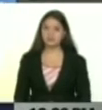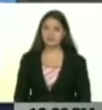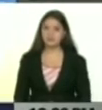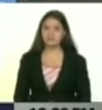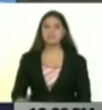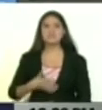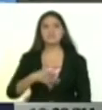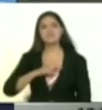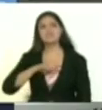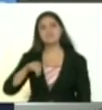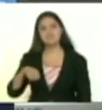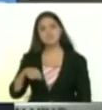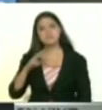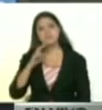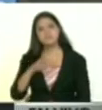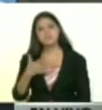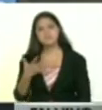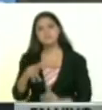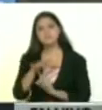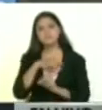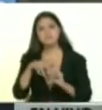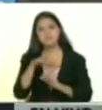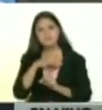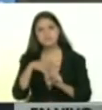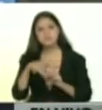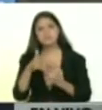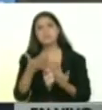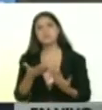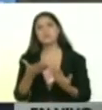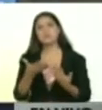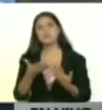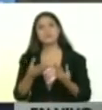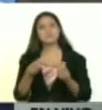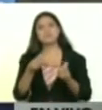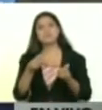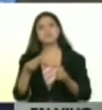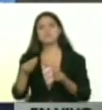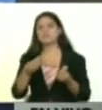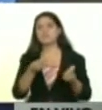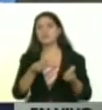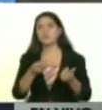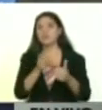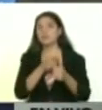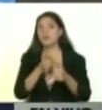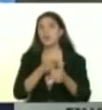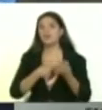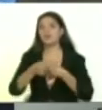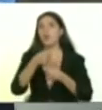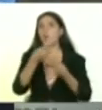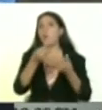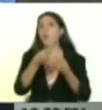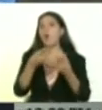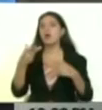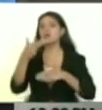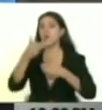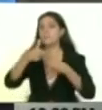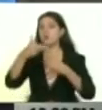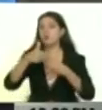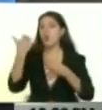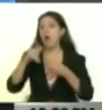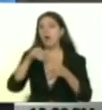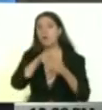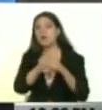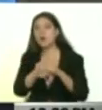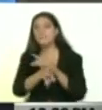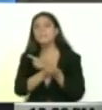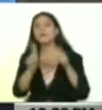Nosotros hemos considerado las condiciones del mercado, la cantidad de petróleo estancado en los almacenes, pero